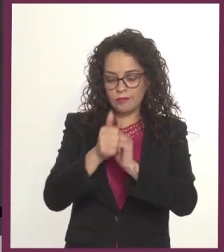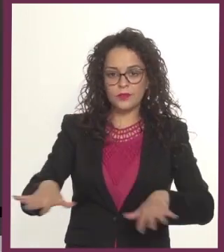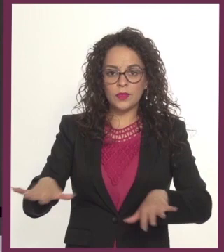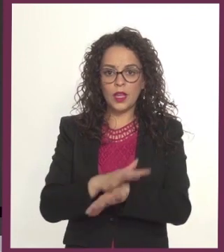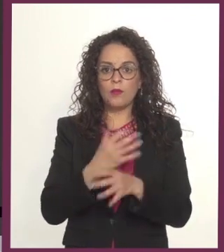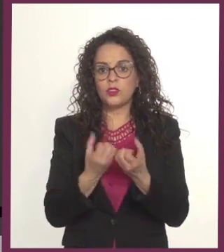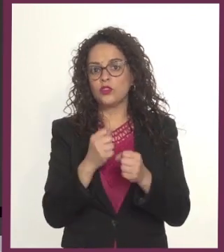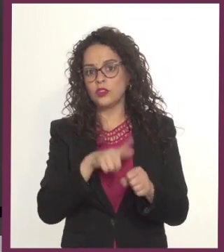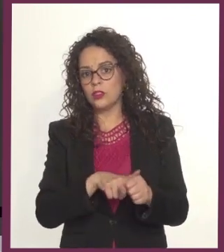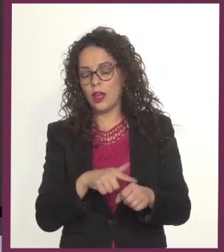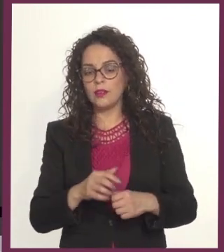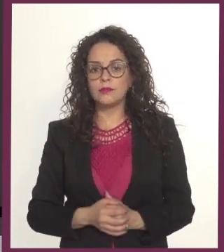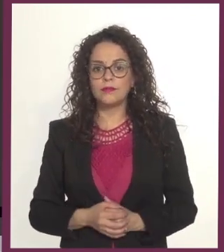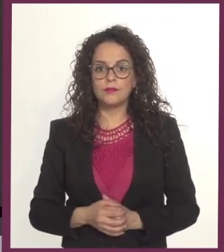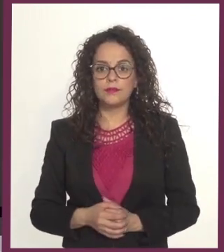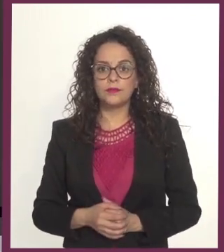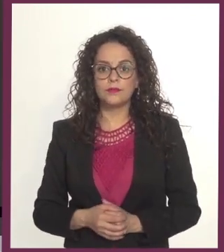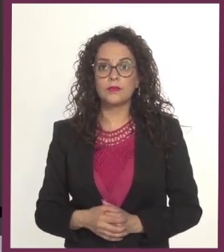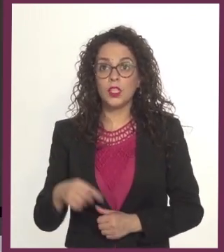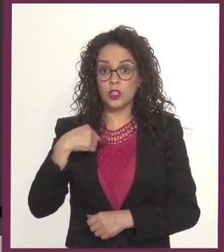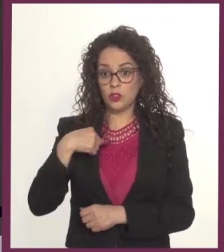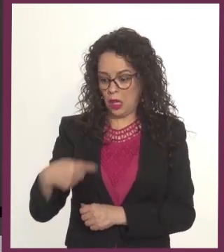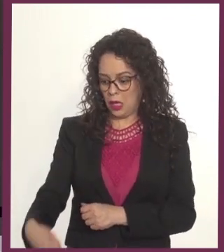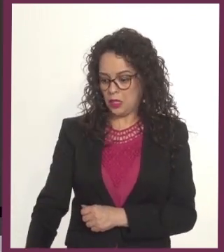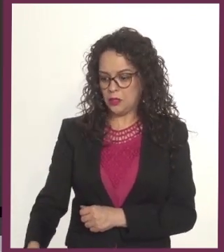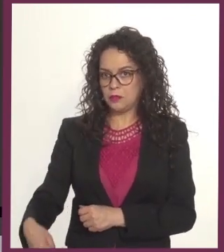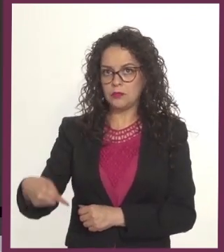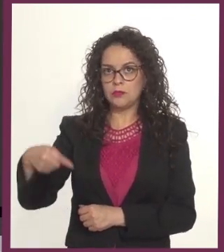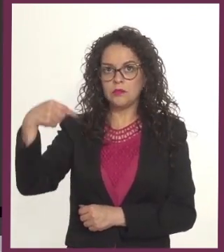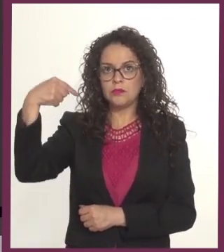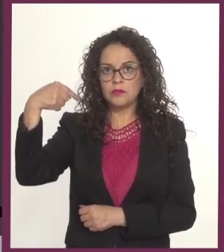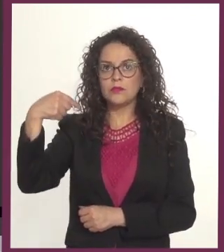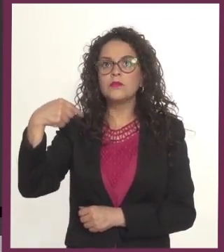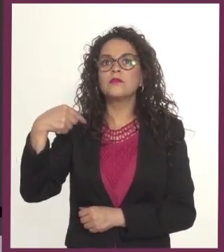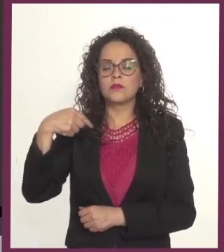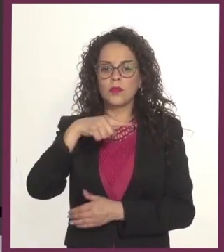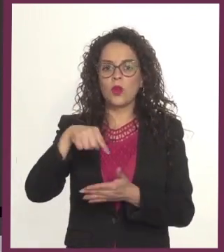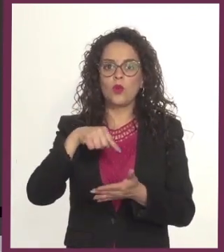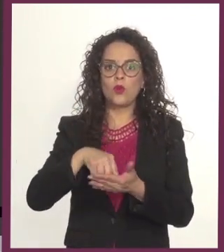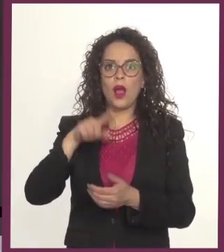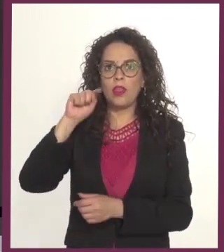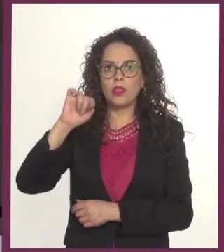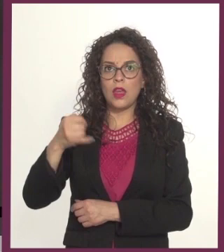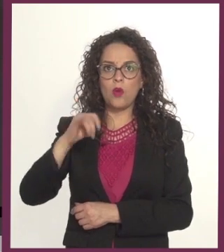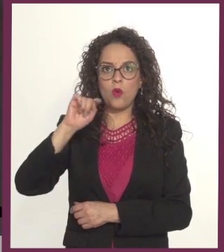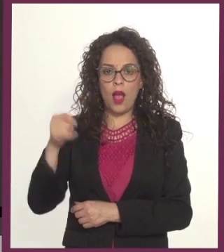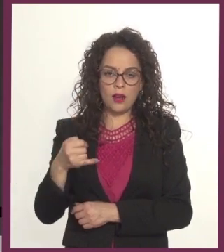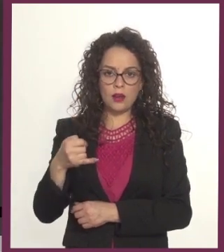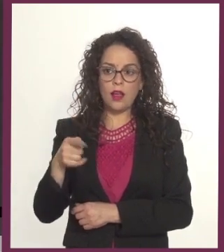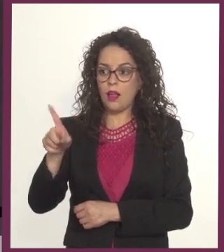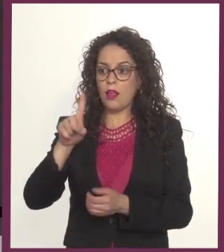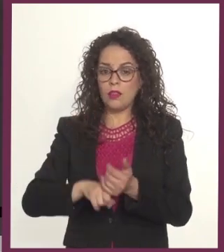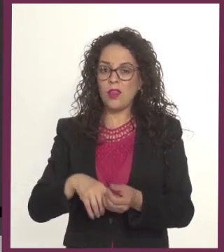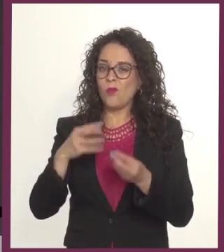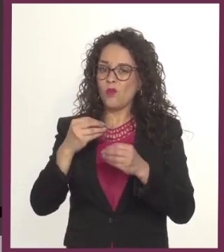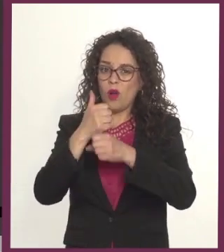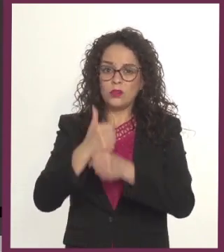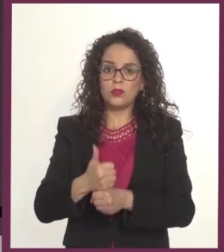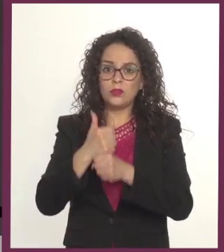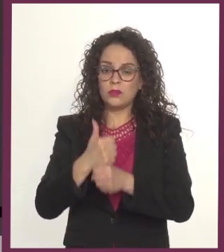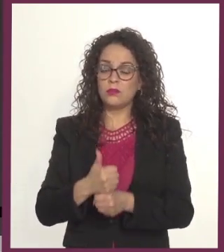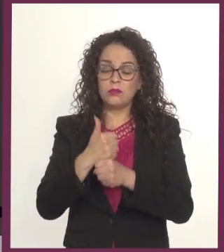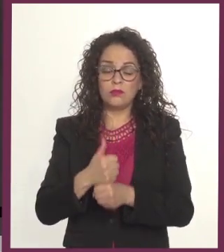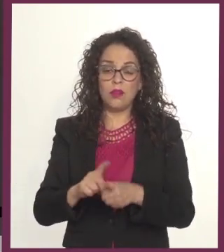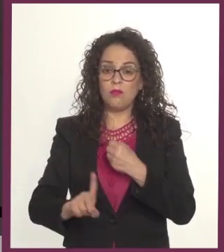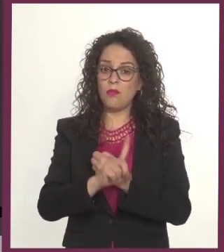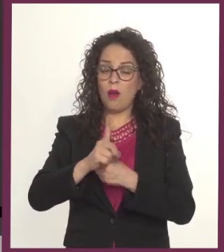herramienta de transformación social. Verán, yo crecí en un barrio en Tijuana que es un foco rojo